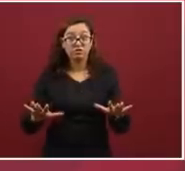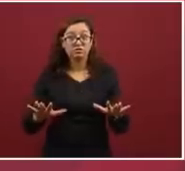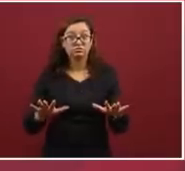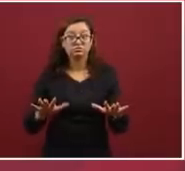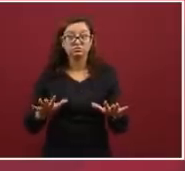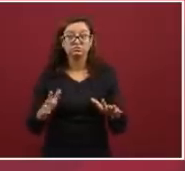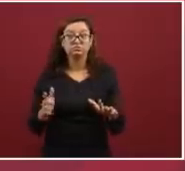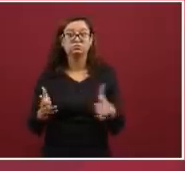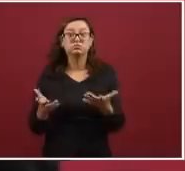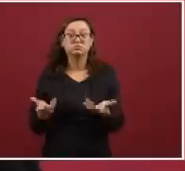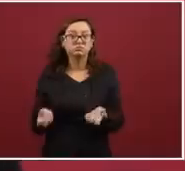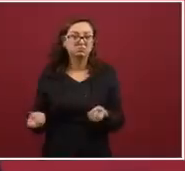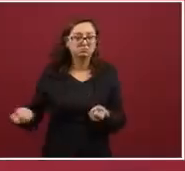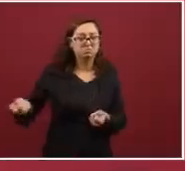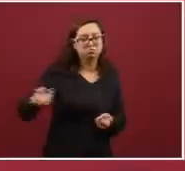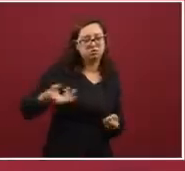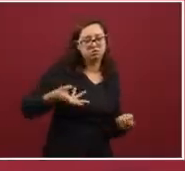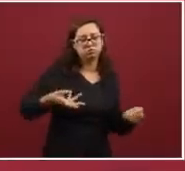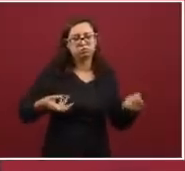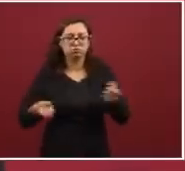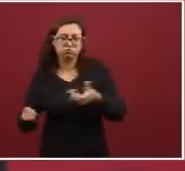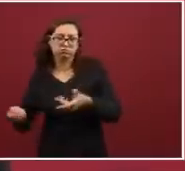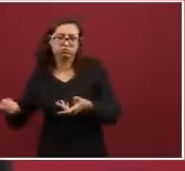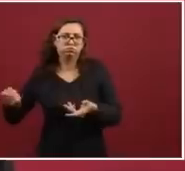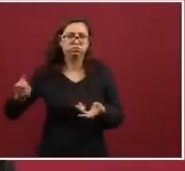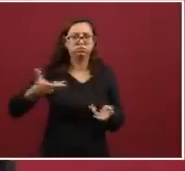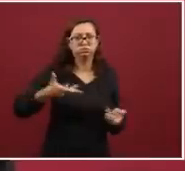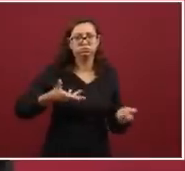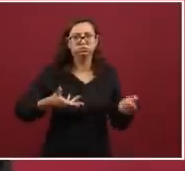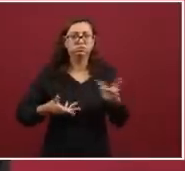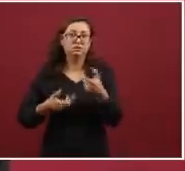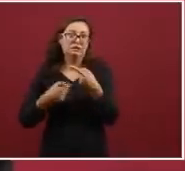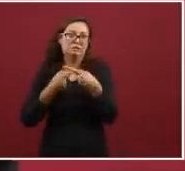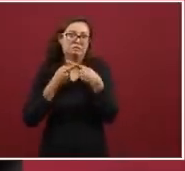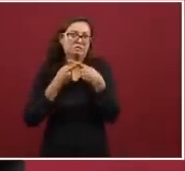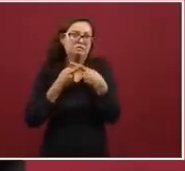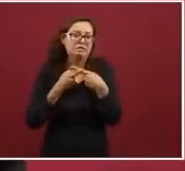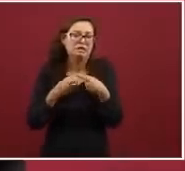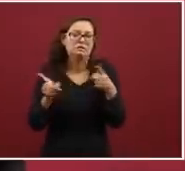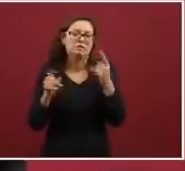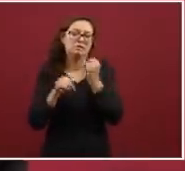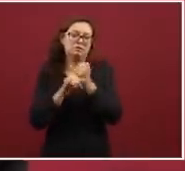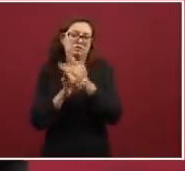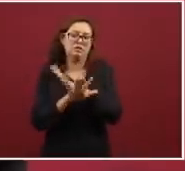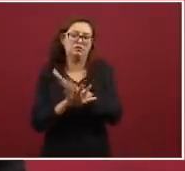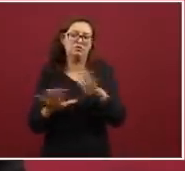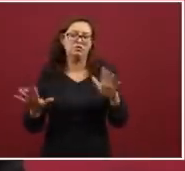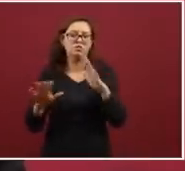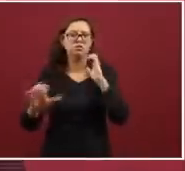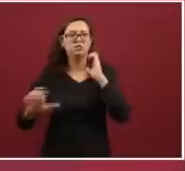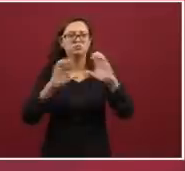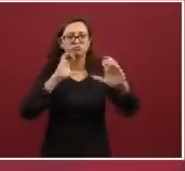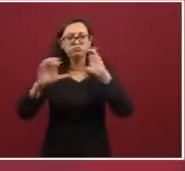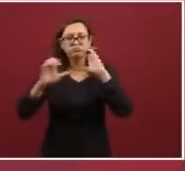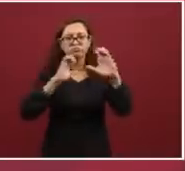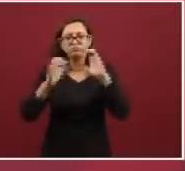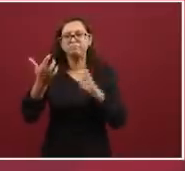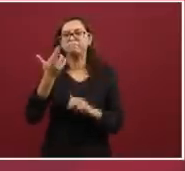se da una información de otro tipo, hay más comunicación.